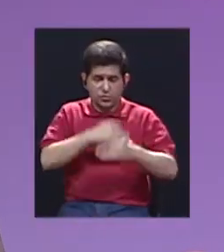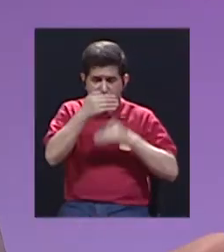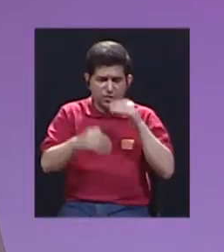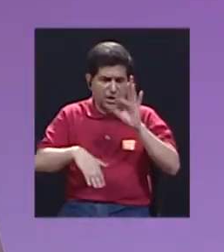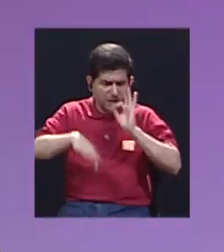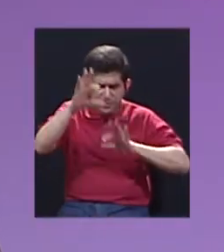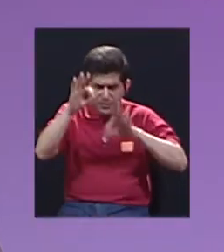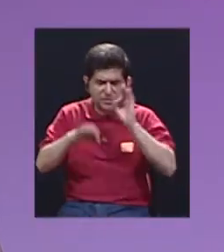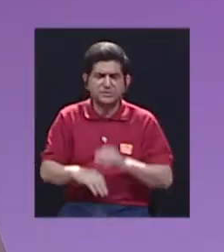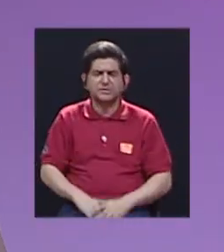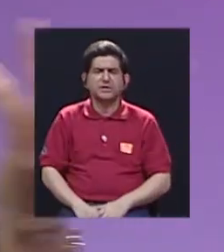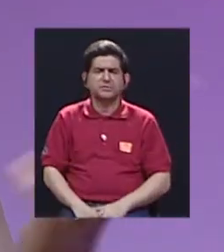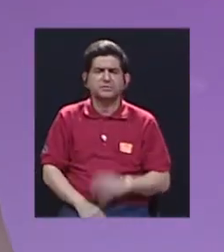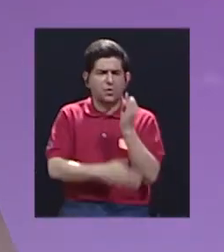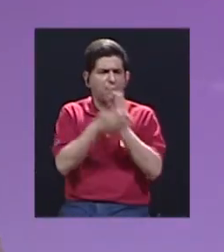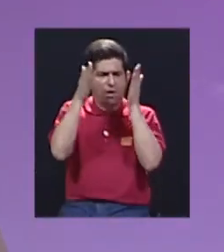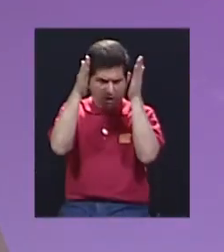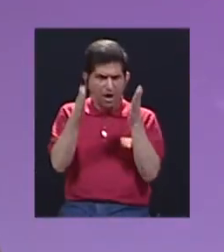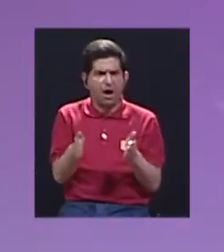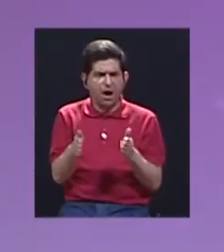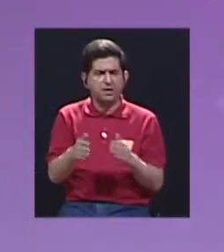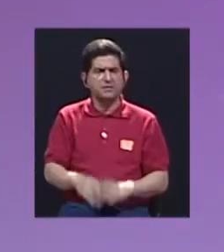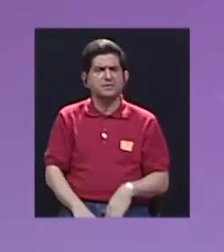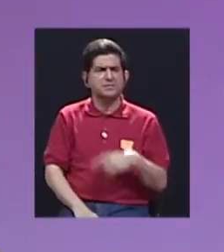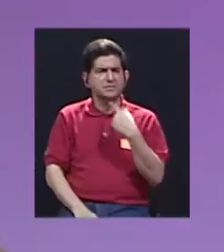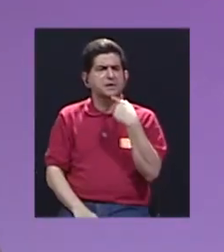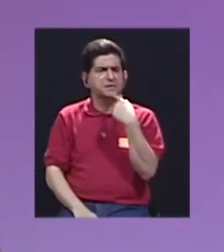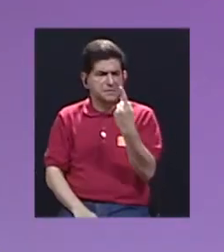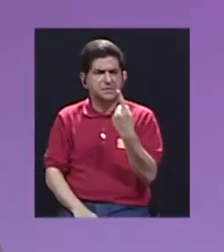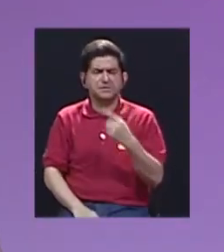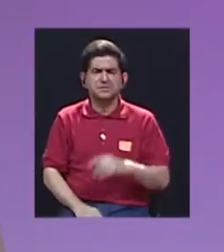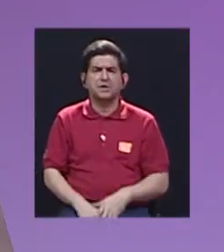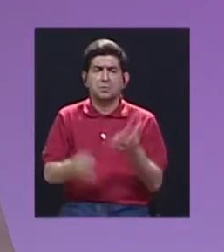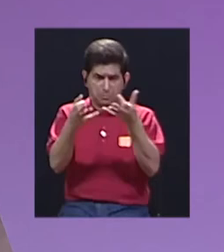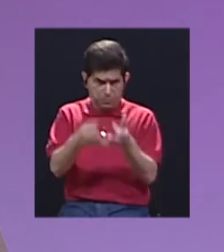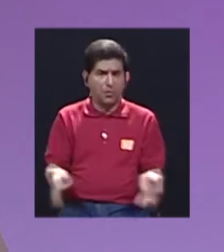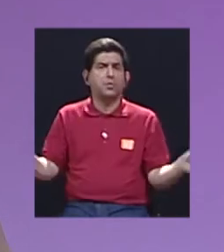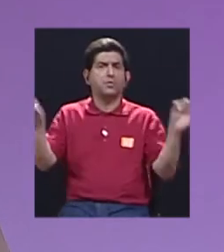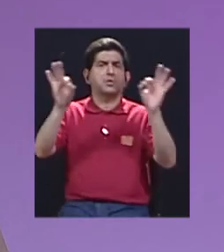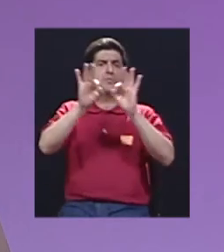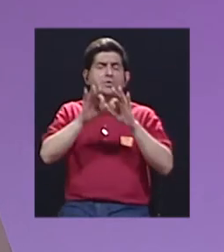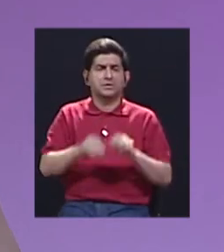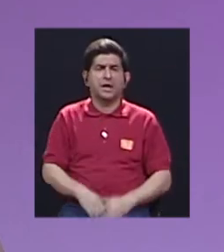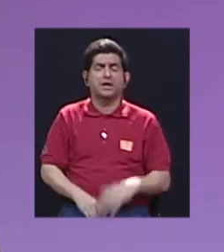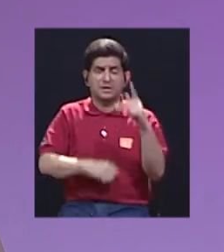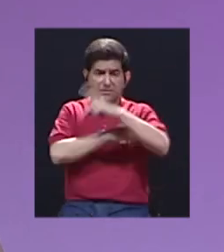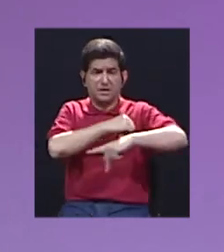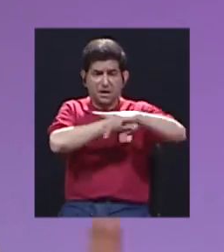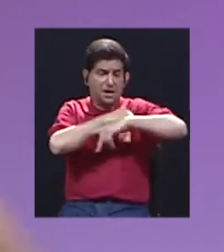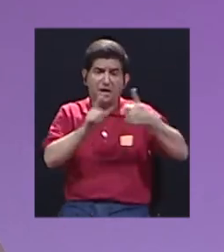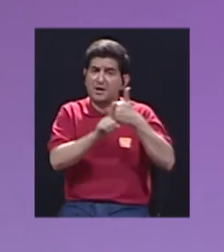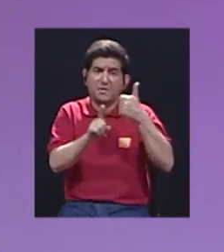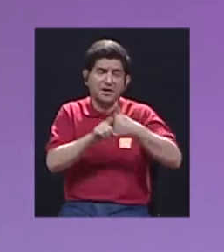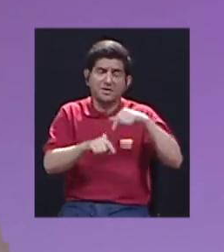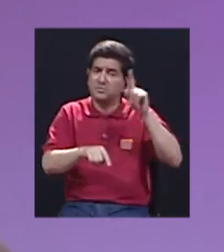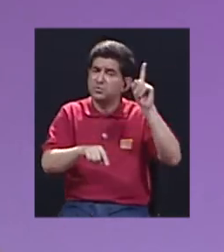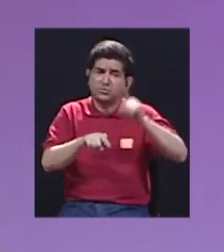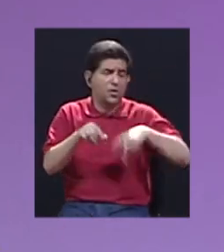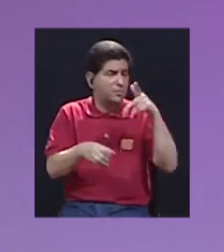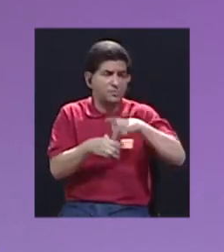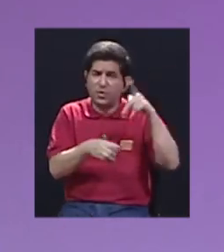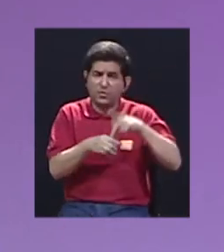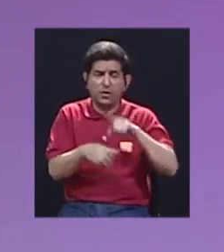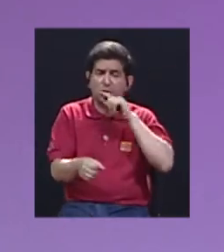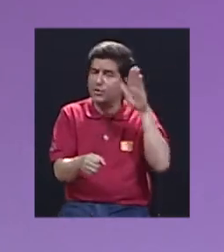artistas verdaderamente, vamos a decir que importantes del país, que fueron descalificados porque